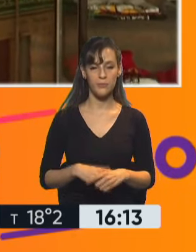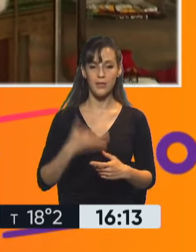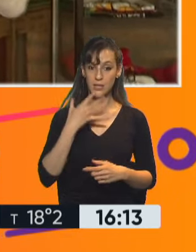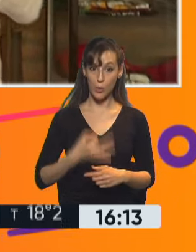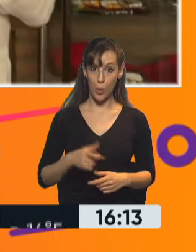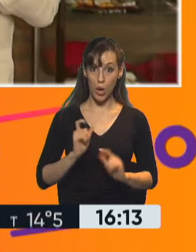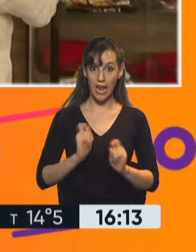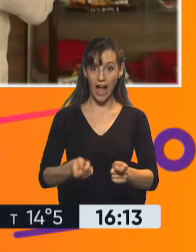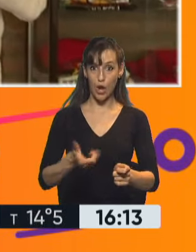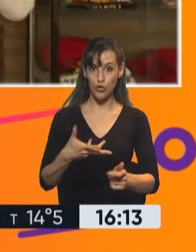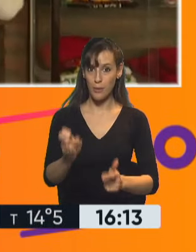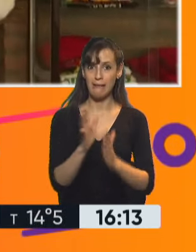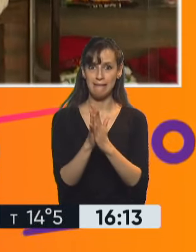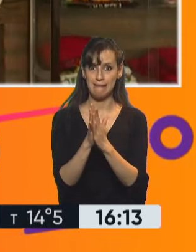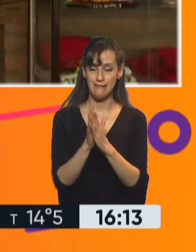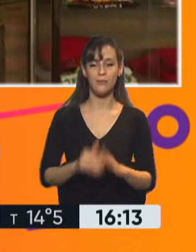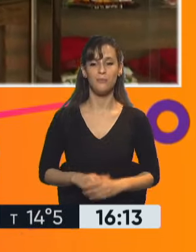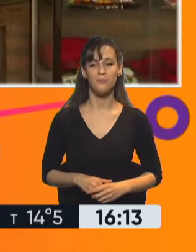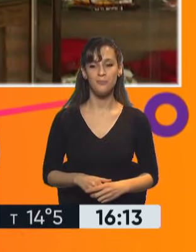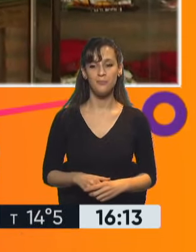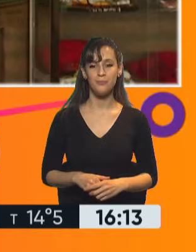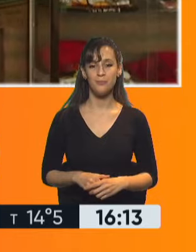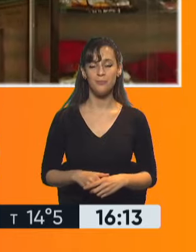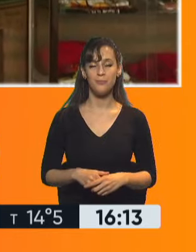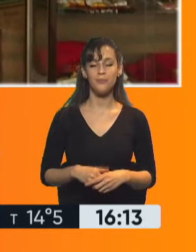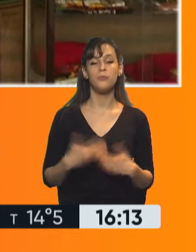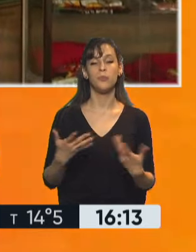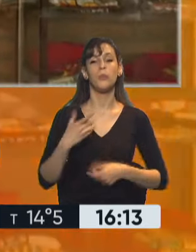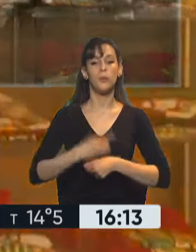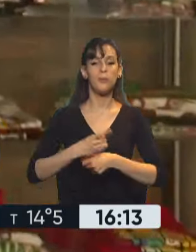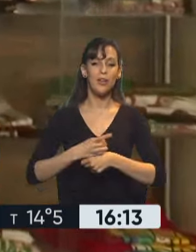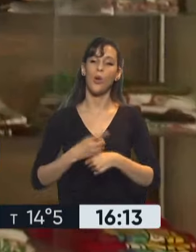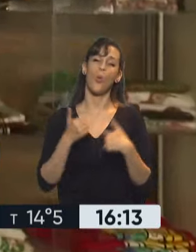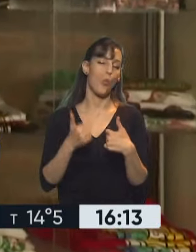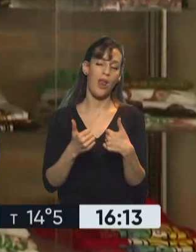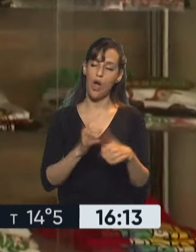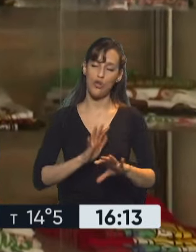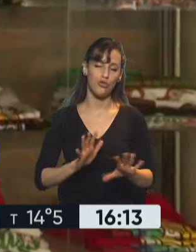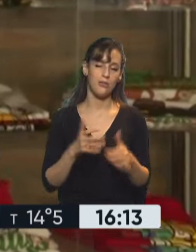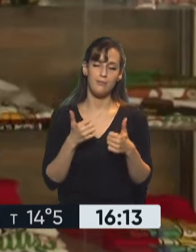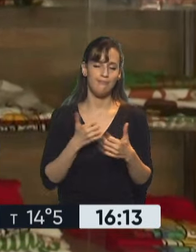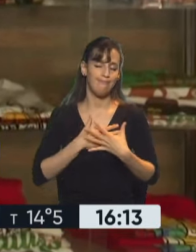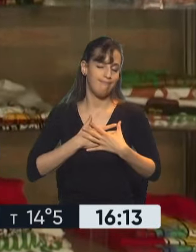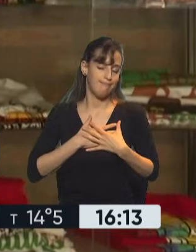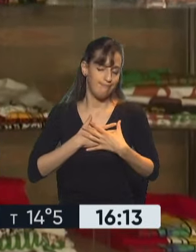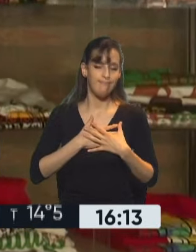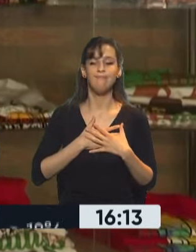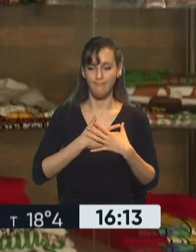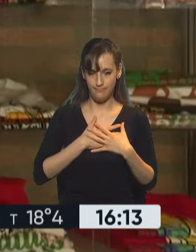Me imagino que le habrá llevado algo. En primera medida me recibieron con mucho afecto, fundamental. Eso es